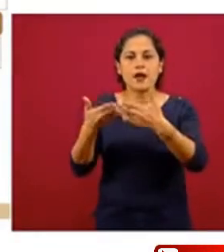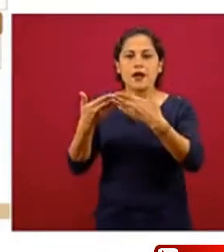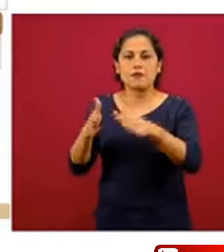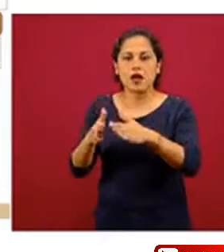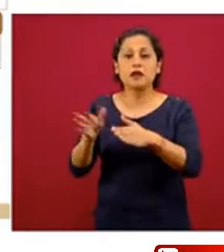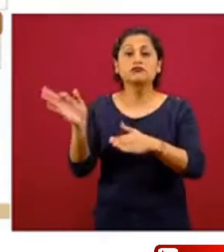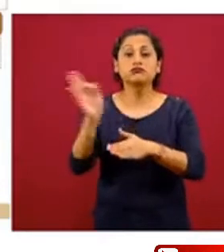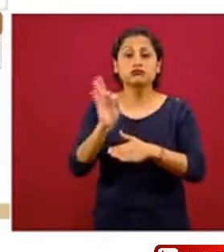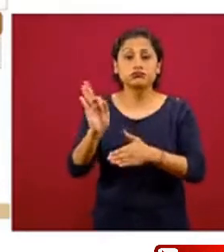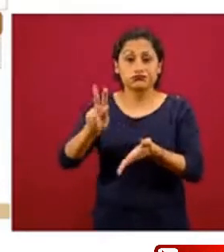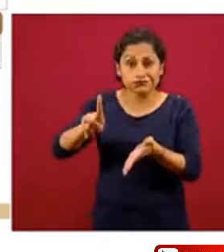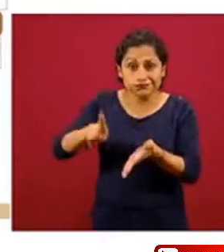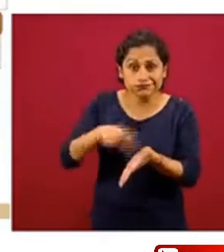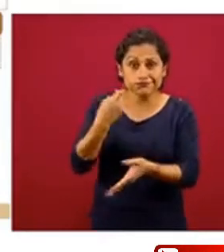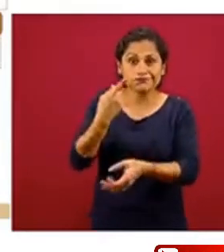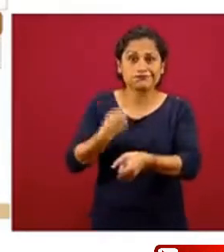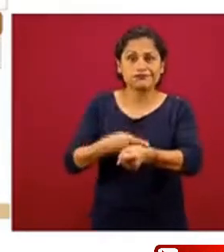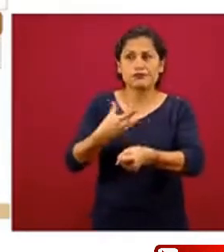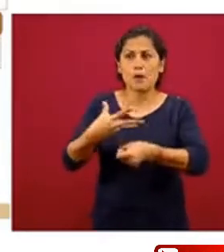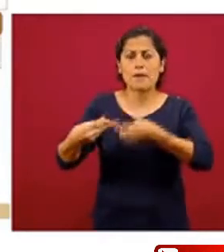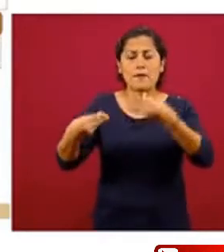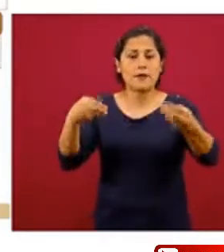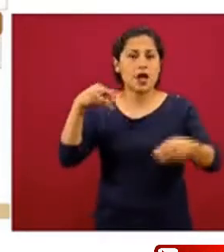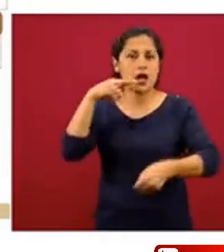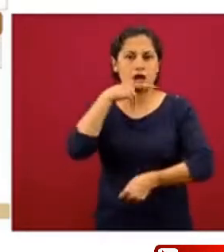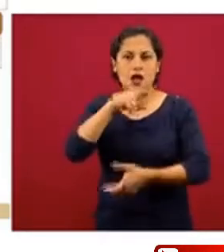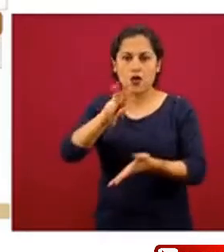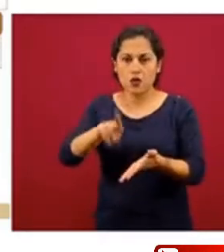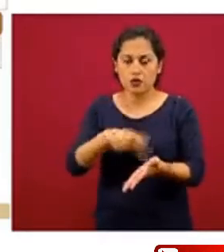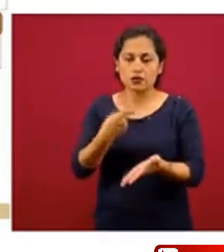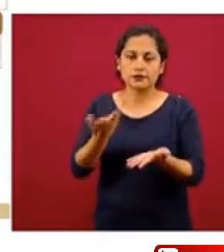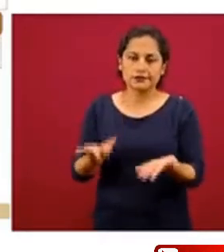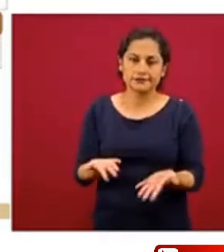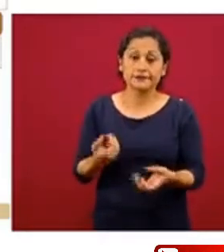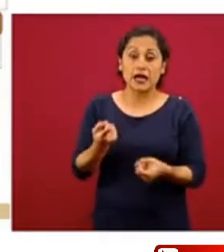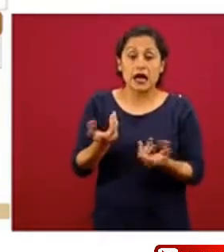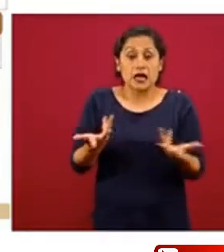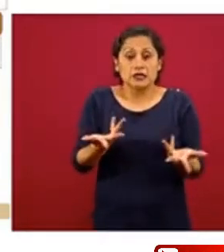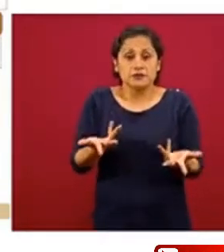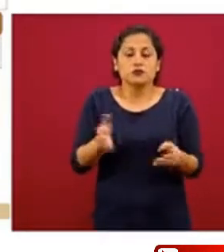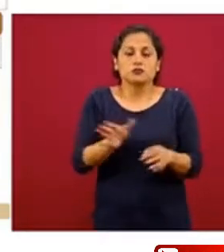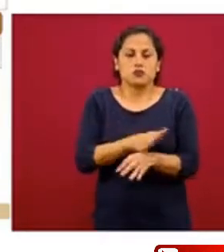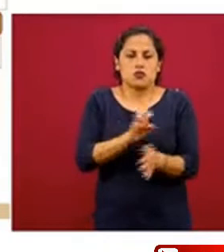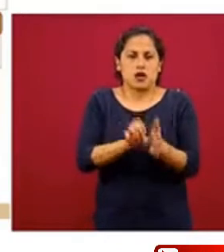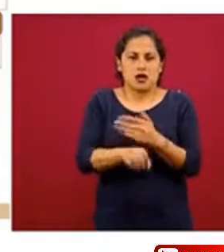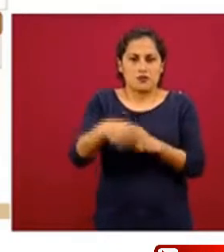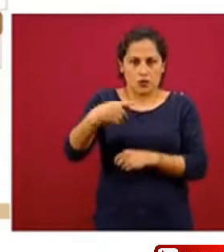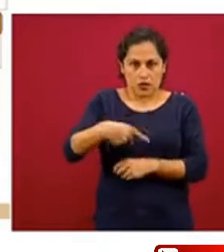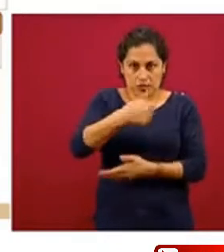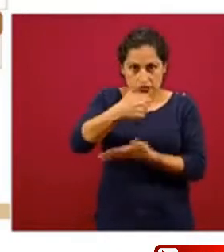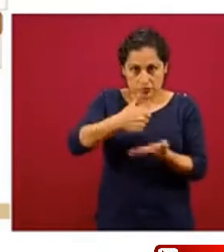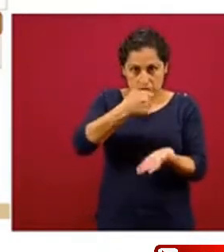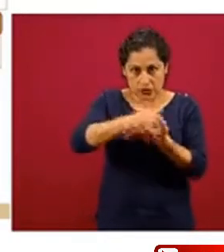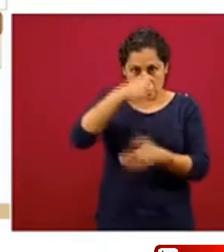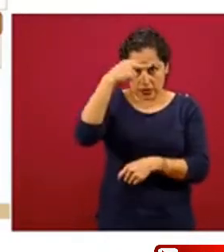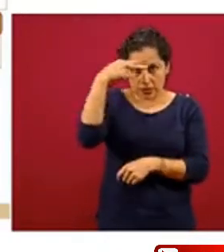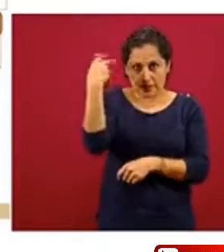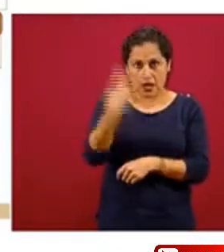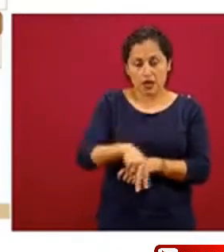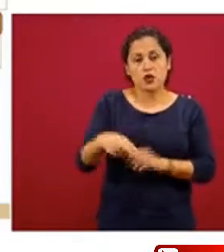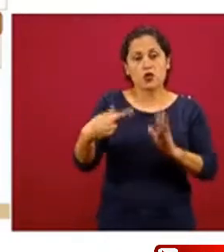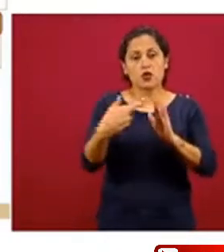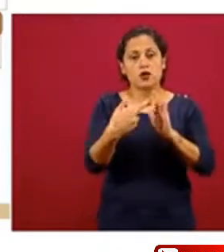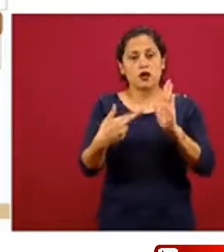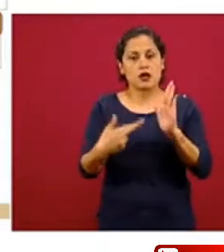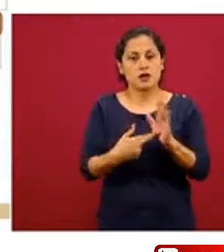hacer? Por ejemplo, lo que dispuso el gobierno de la Ciudad de México. En este fin de semana,